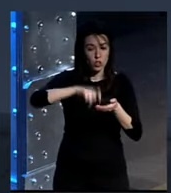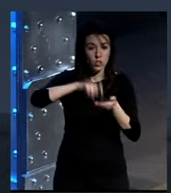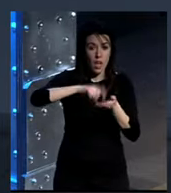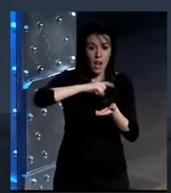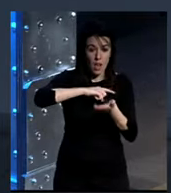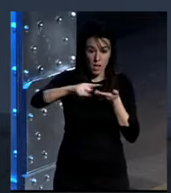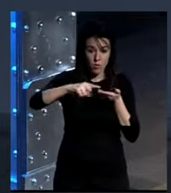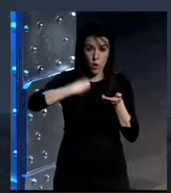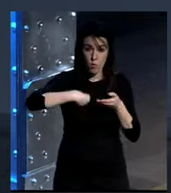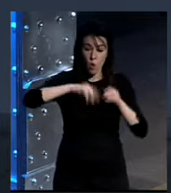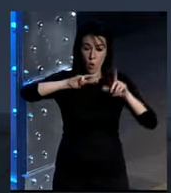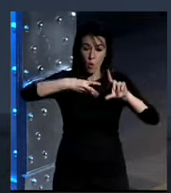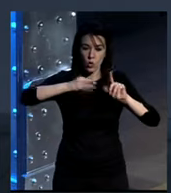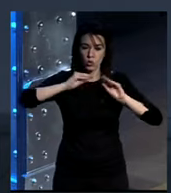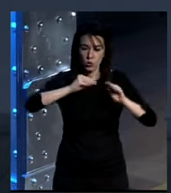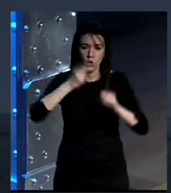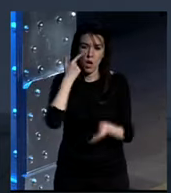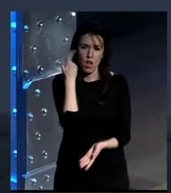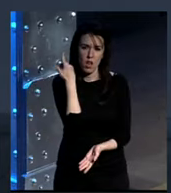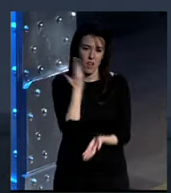dejó buena muestra